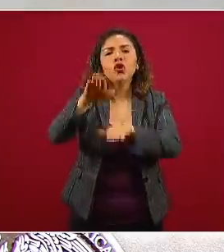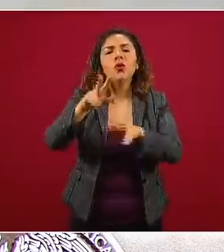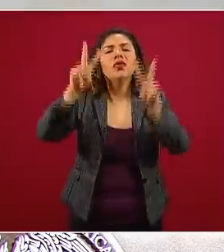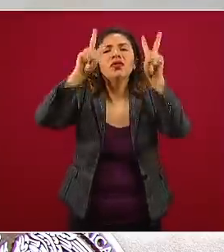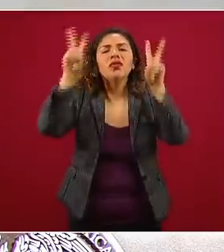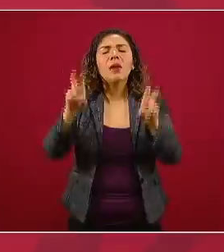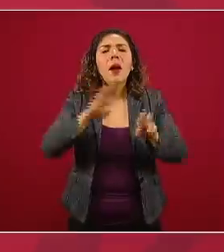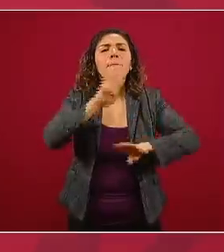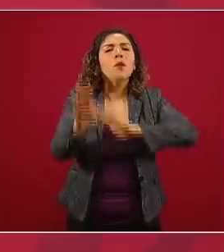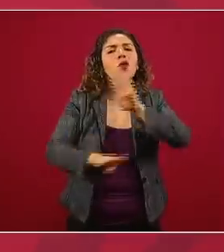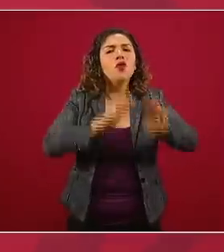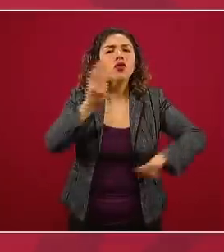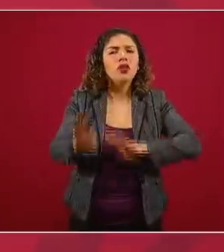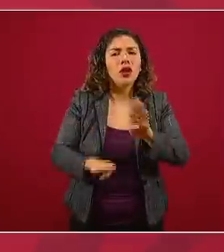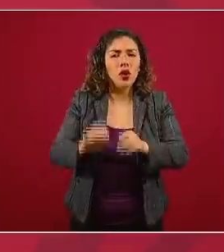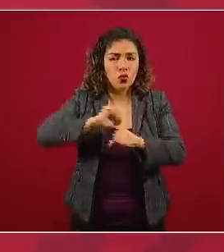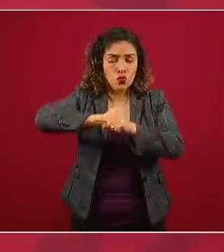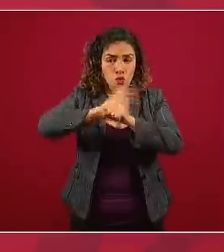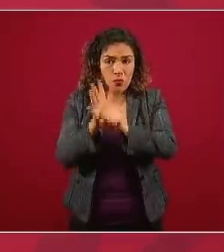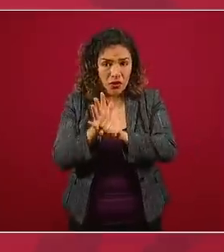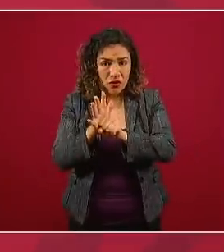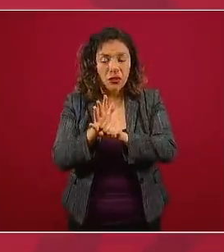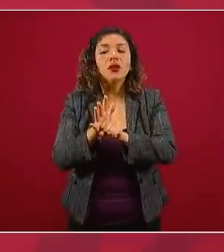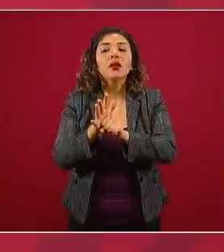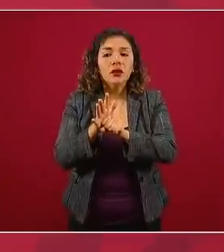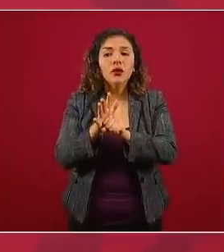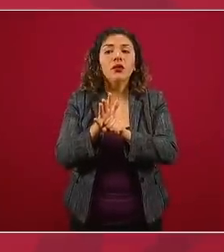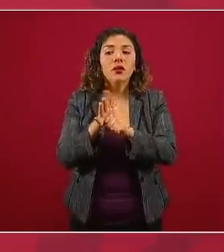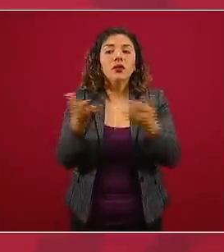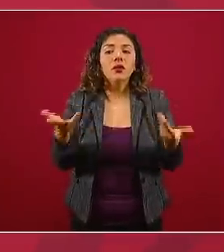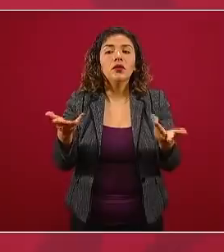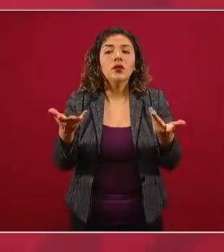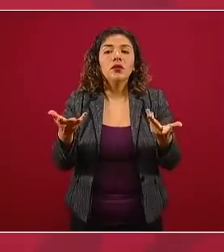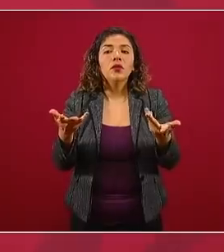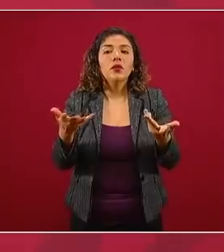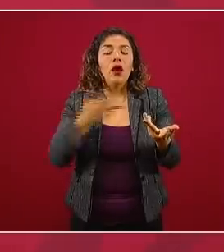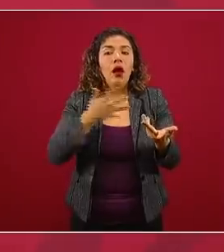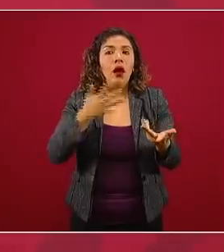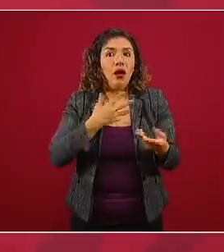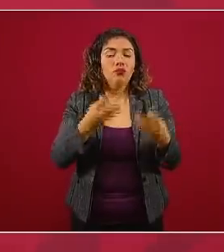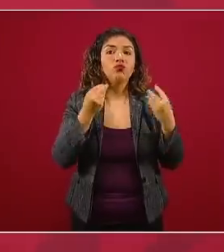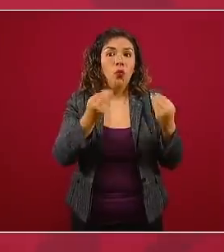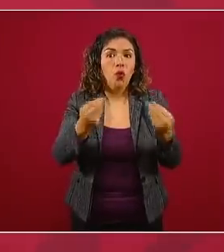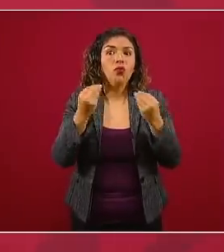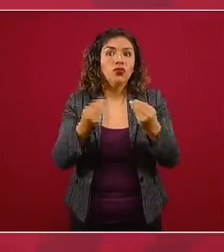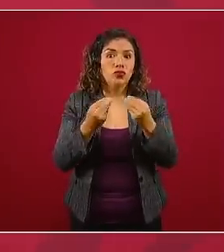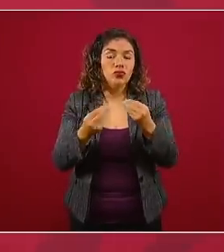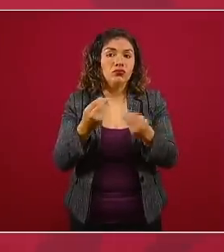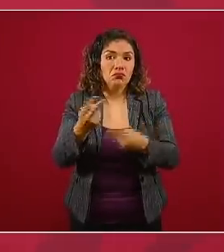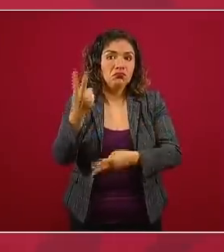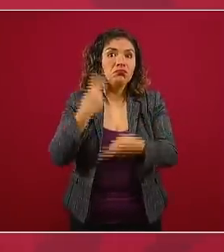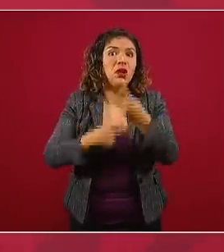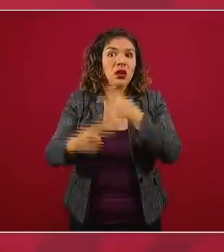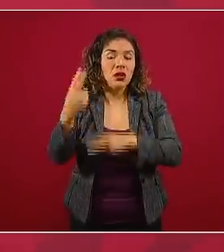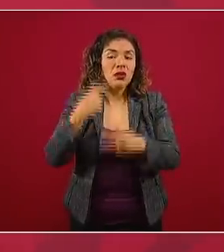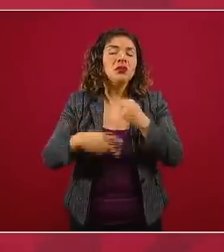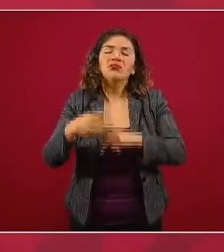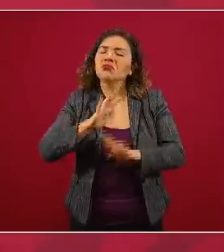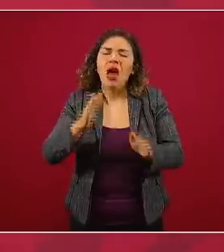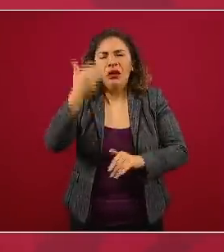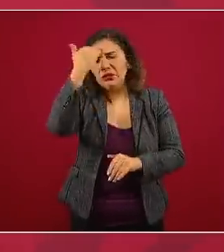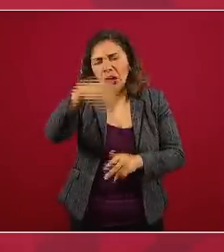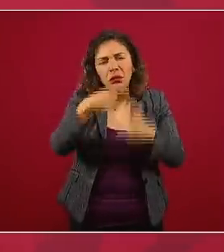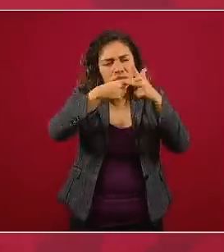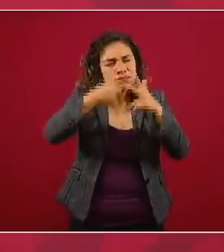la mortalidad de kobe que adaptado a un gran número pero muy esperado de